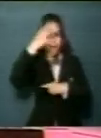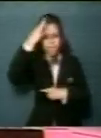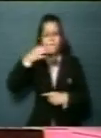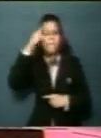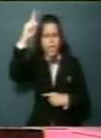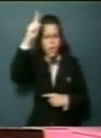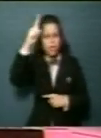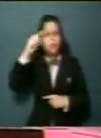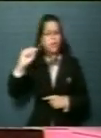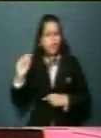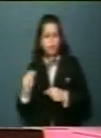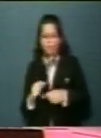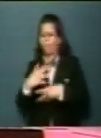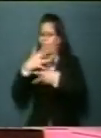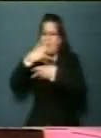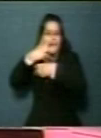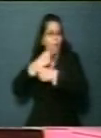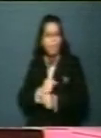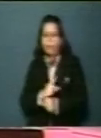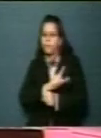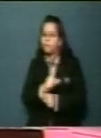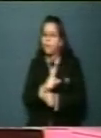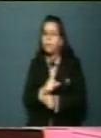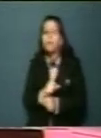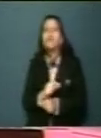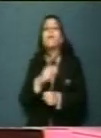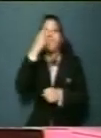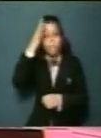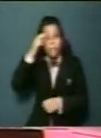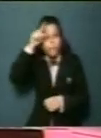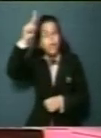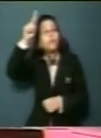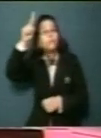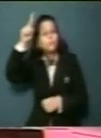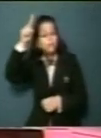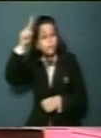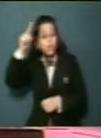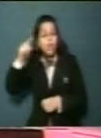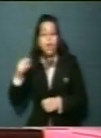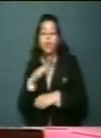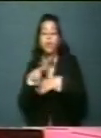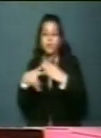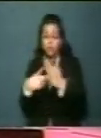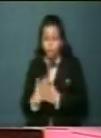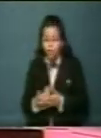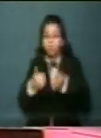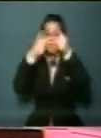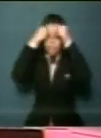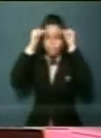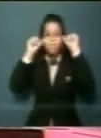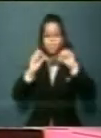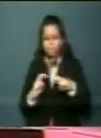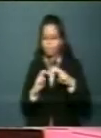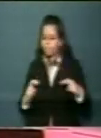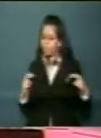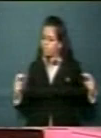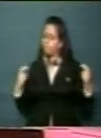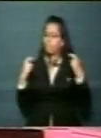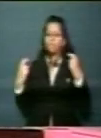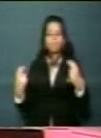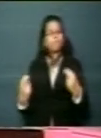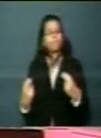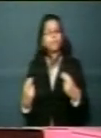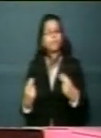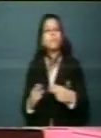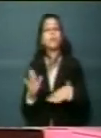la desconfianza, la empatía sobre los prejuicios y el consenso sobre la polarización.